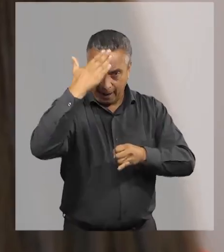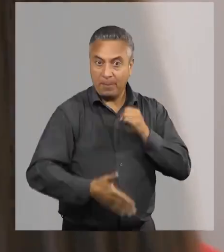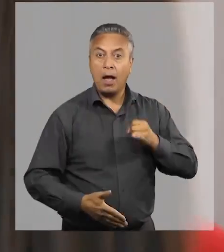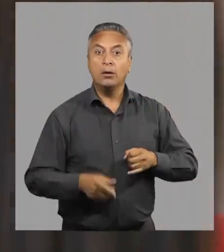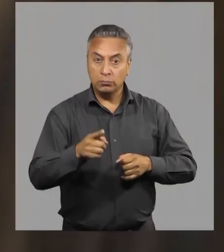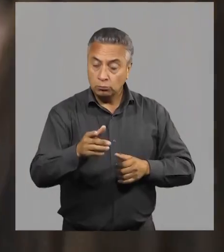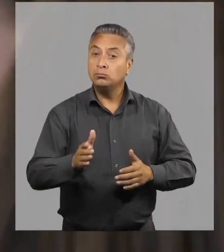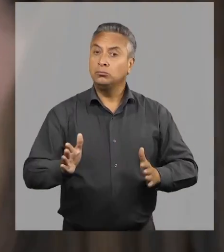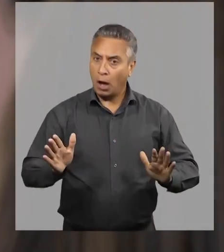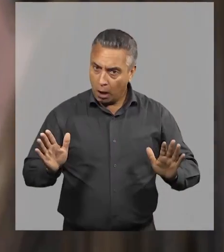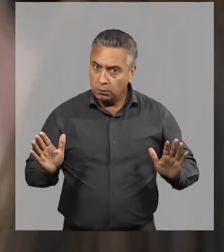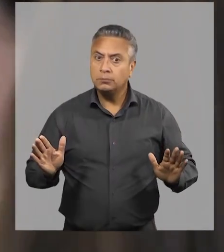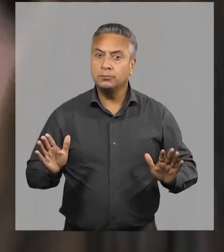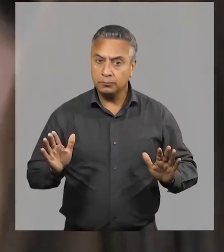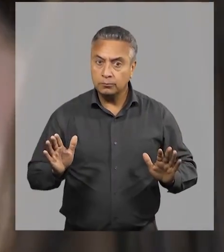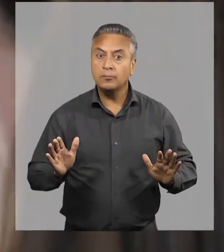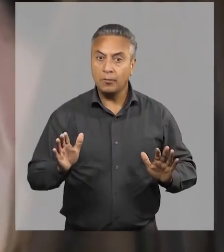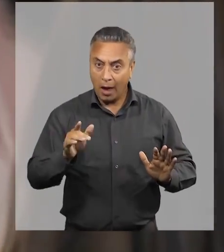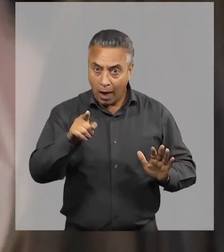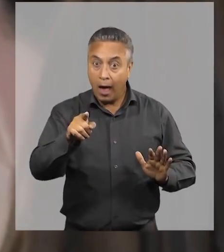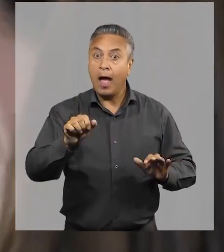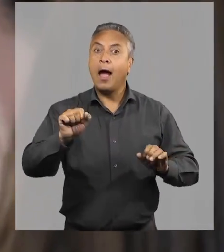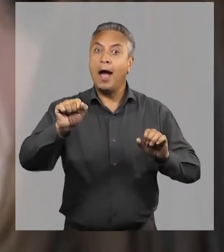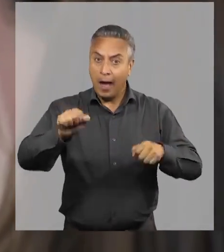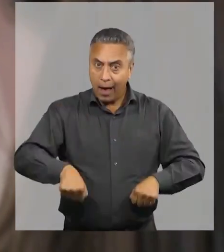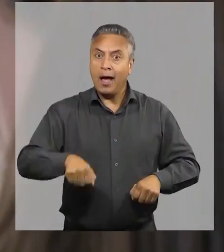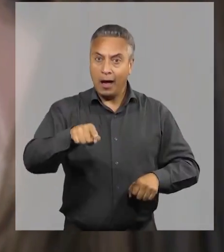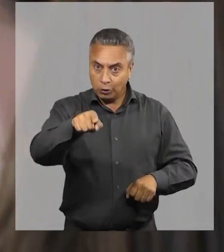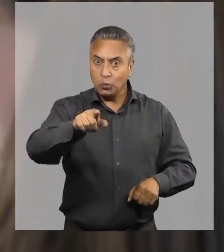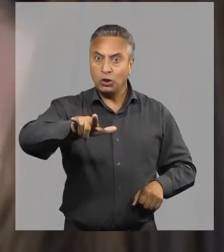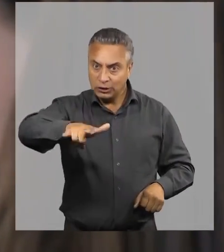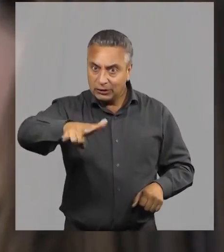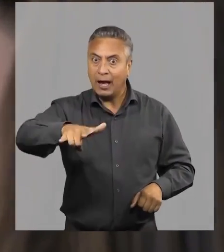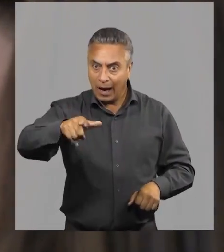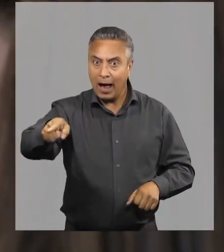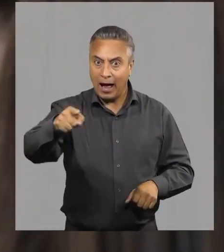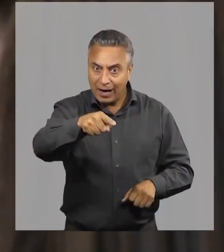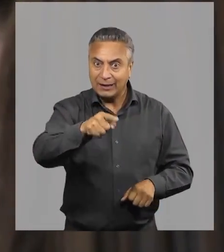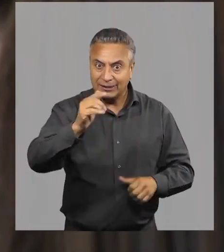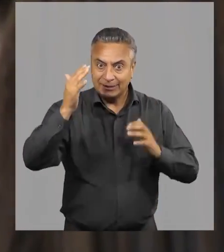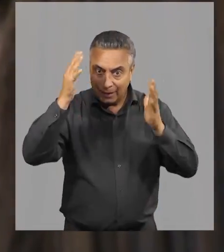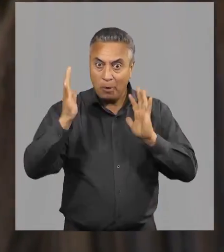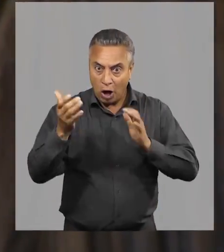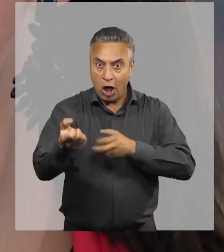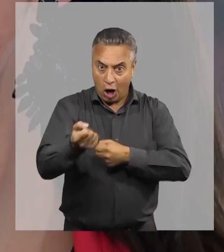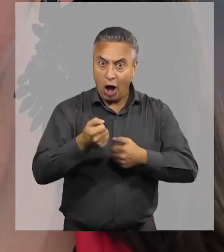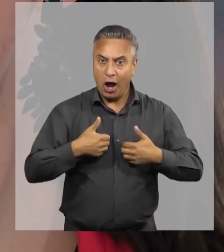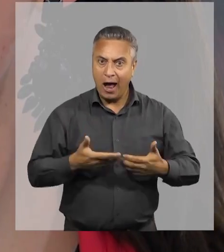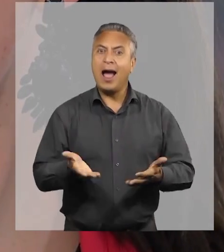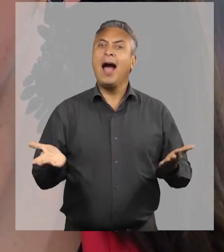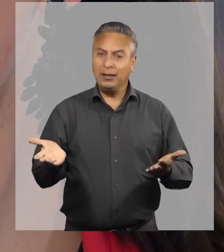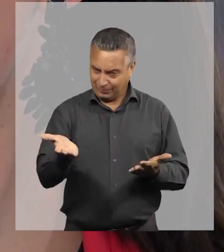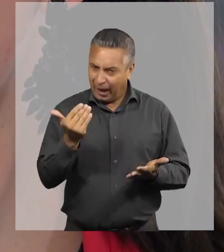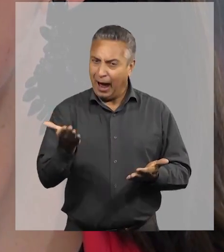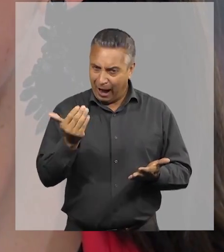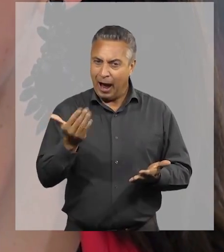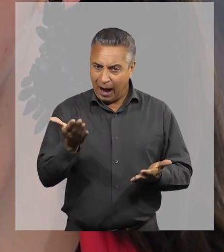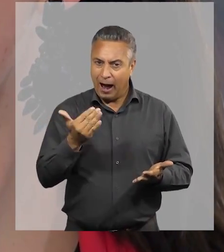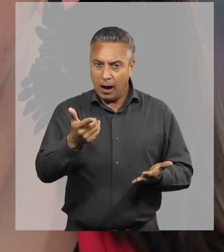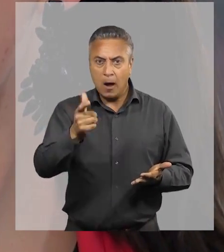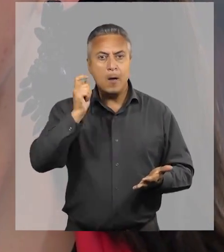siempre. ¿Ya? Entonces, ¿reconoces que estás manipulando a Simón para ponerlo en mi contra?